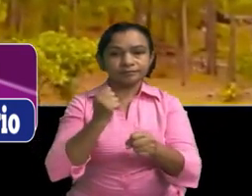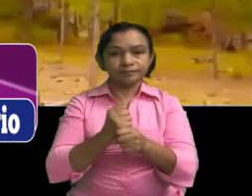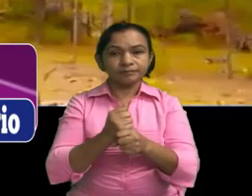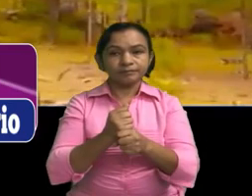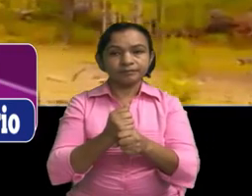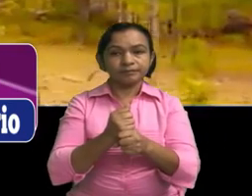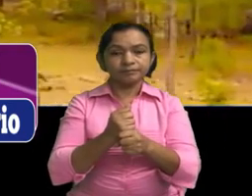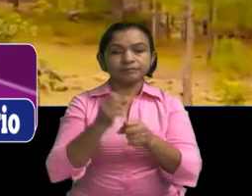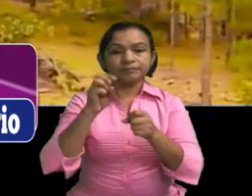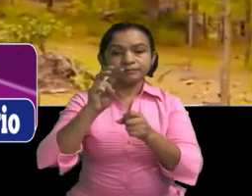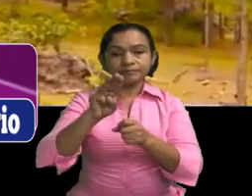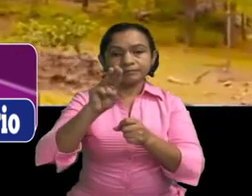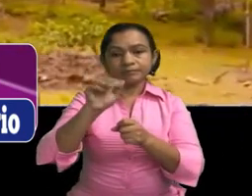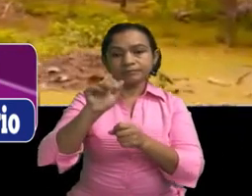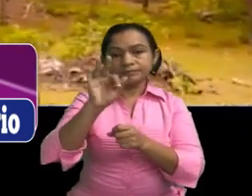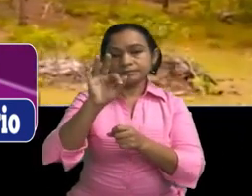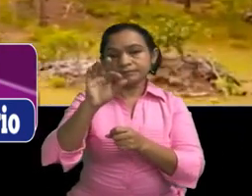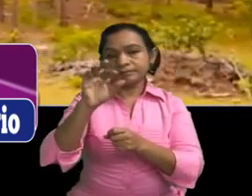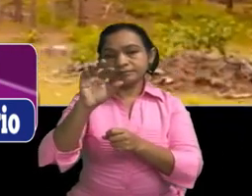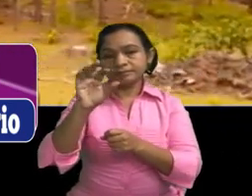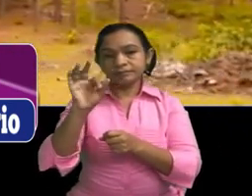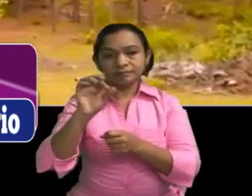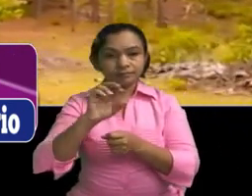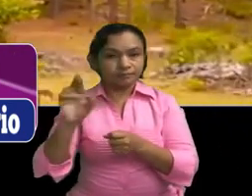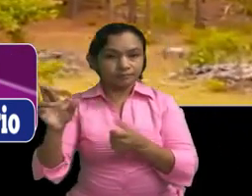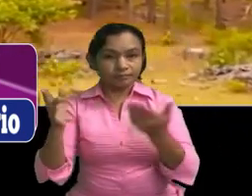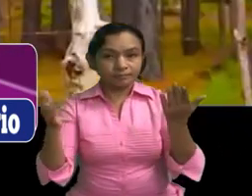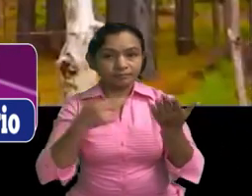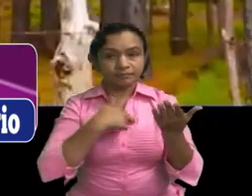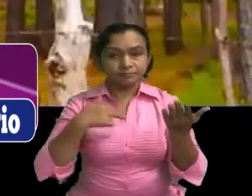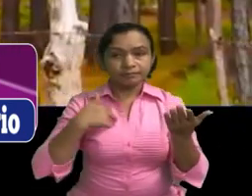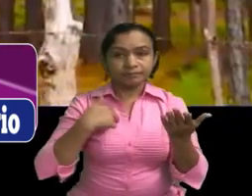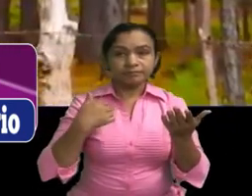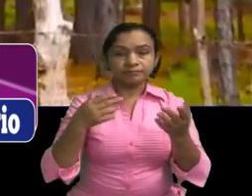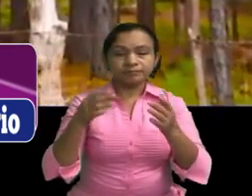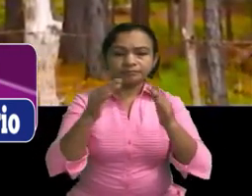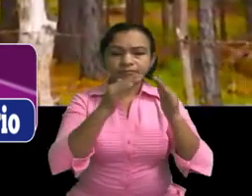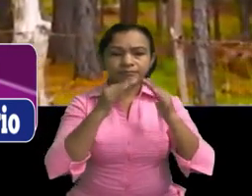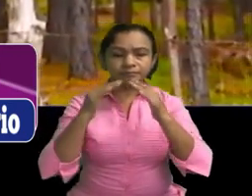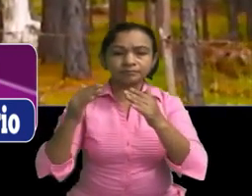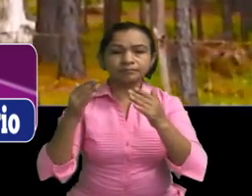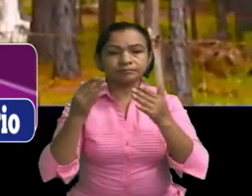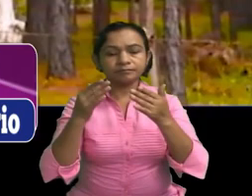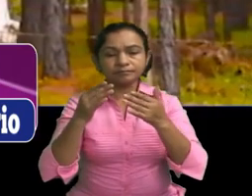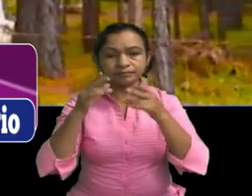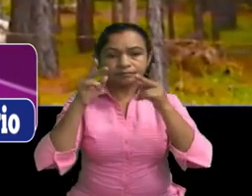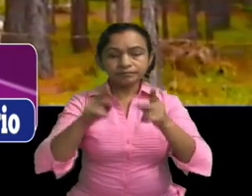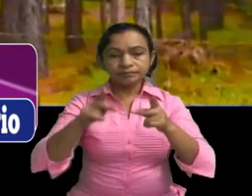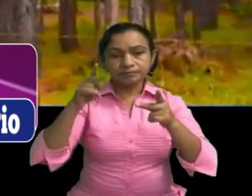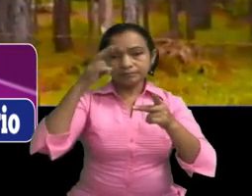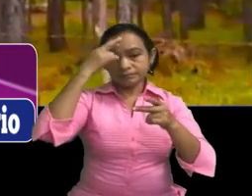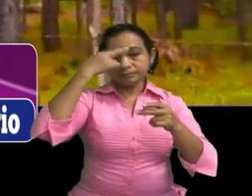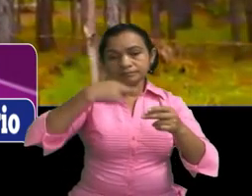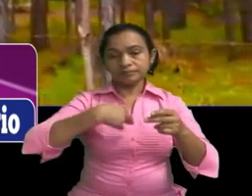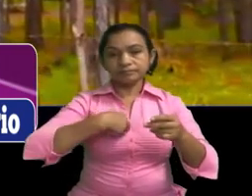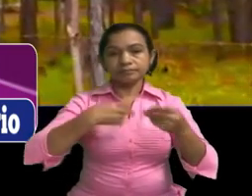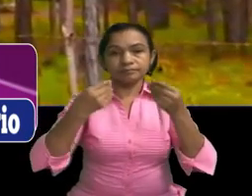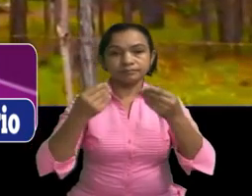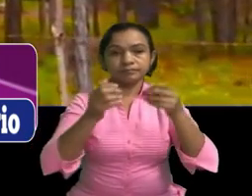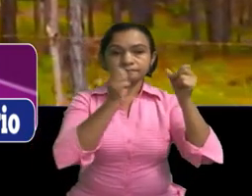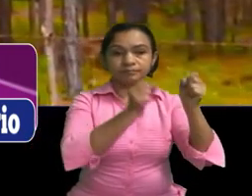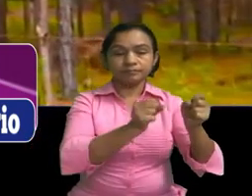en el territorio y con la gente. Porque hay nuestros comunitarios, los líderes, hay muchos líderes y